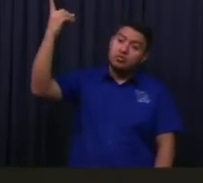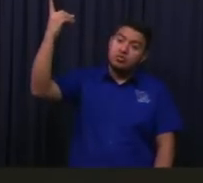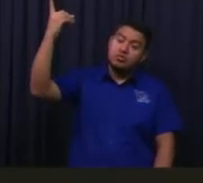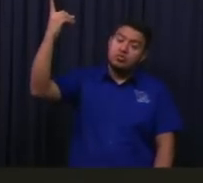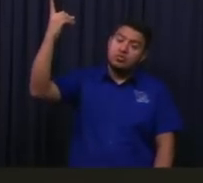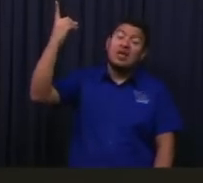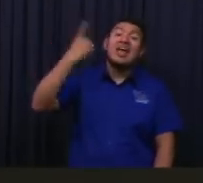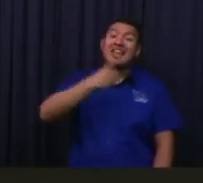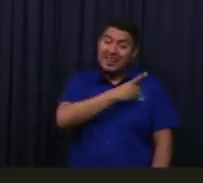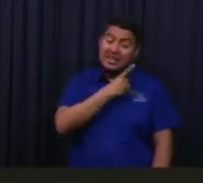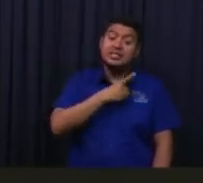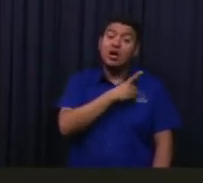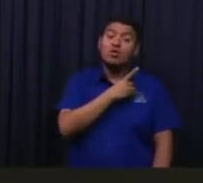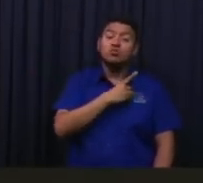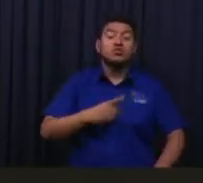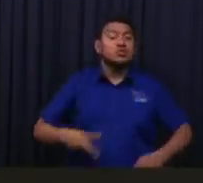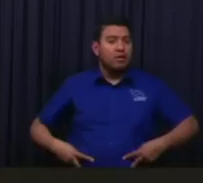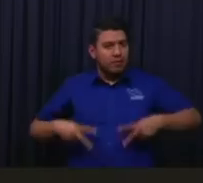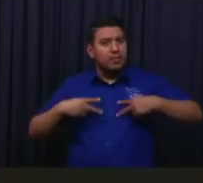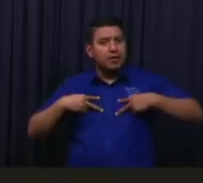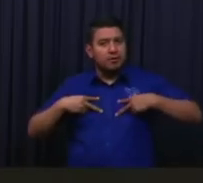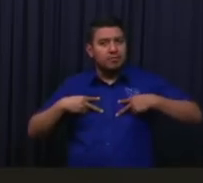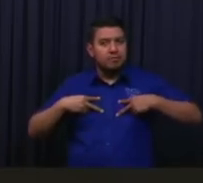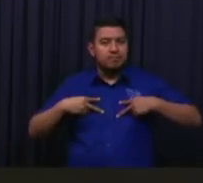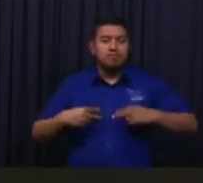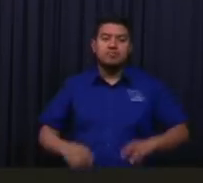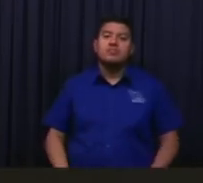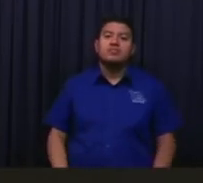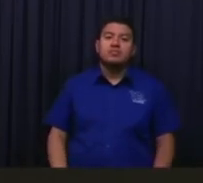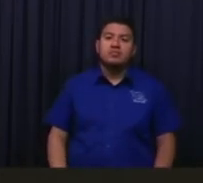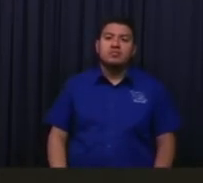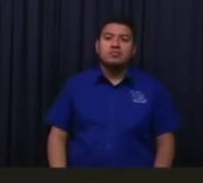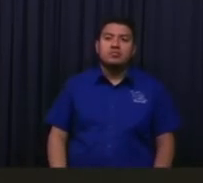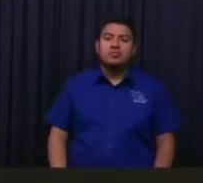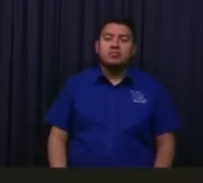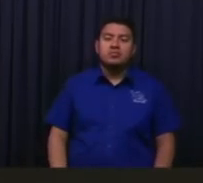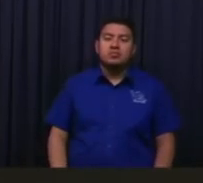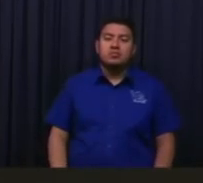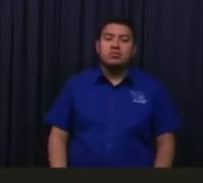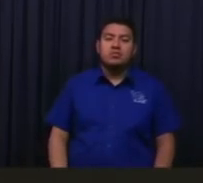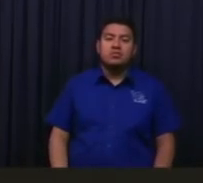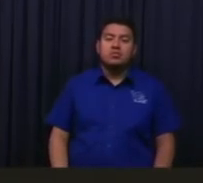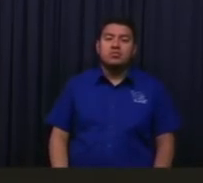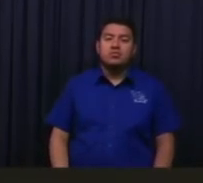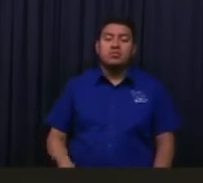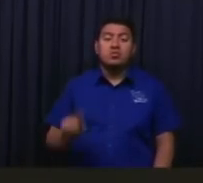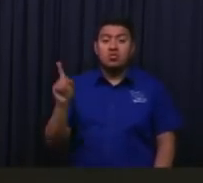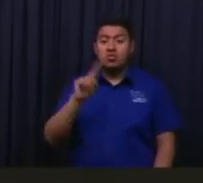vivir, no de existir.